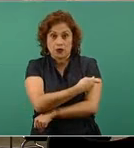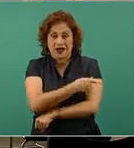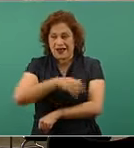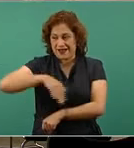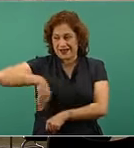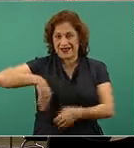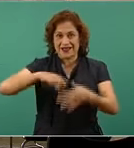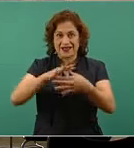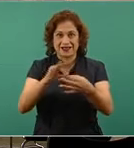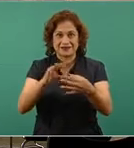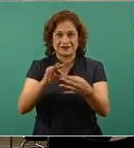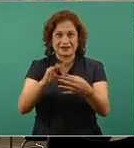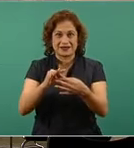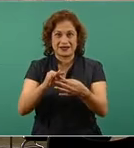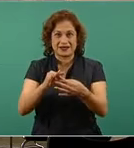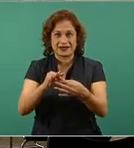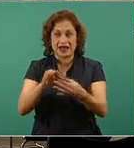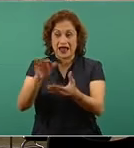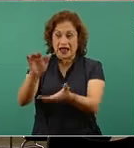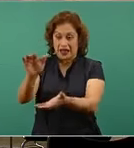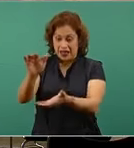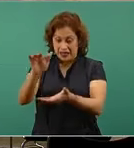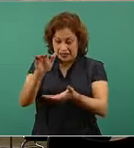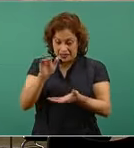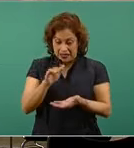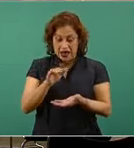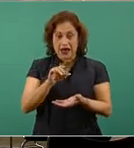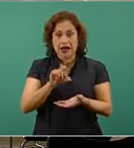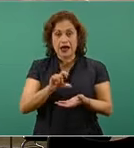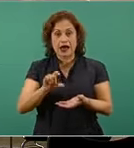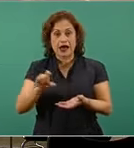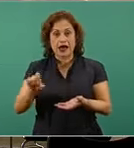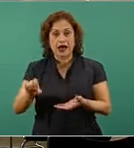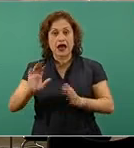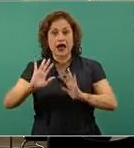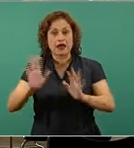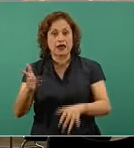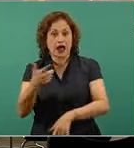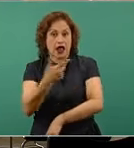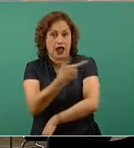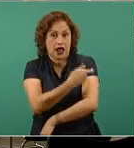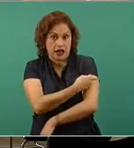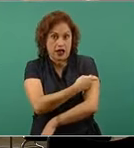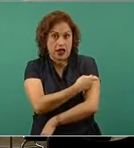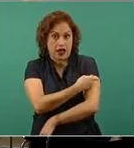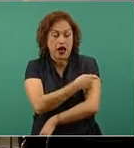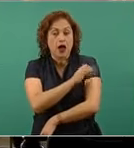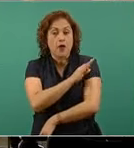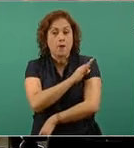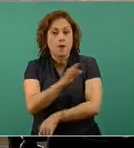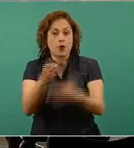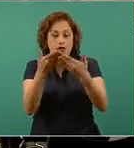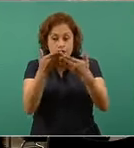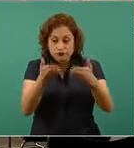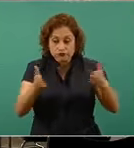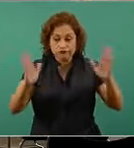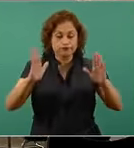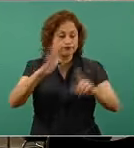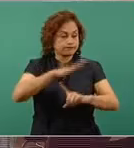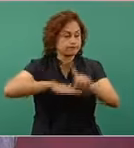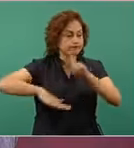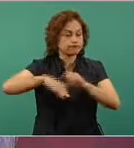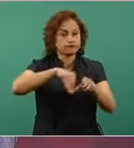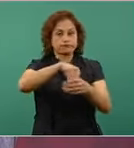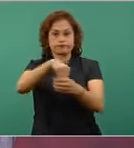comentando, ya nos permiten, por la cantidad que representan, tener un trabajo más amplio en las zonas más